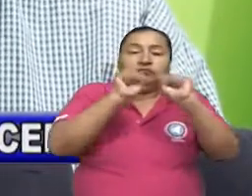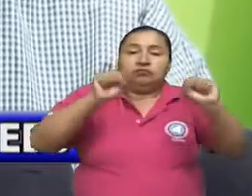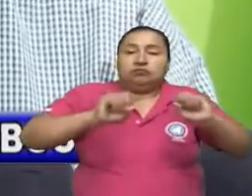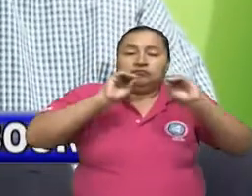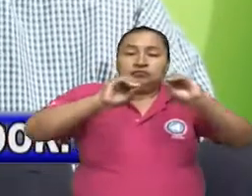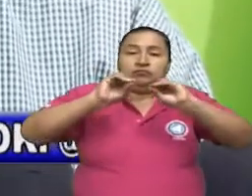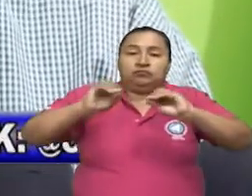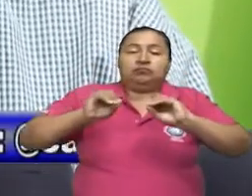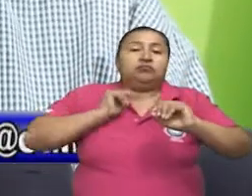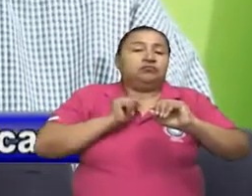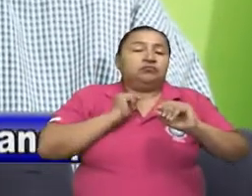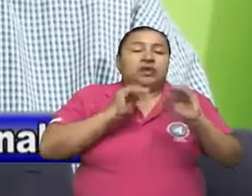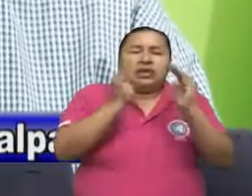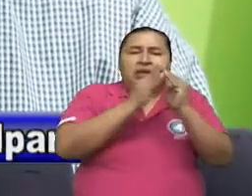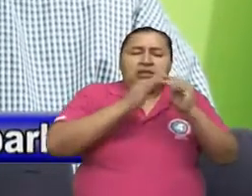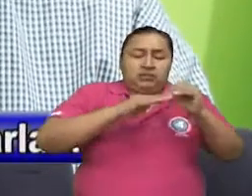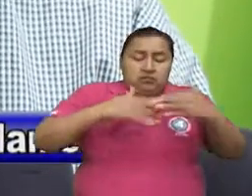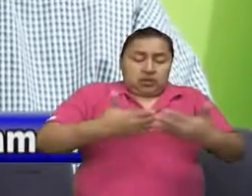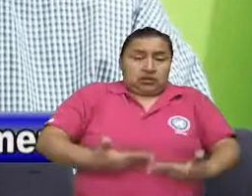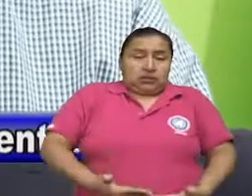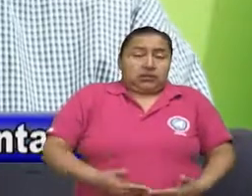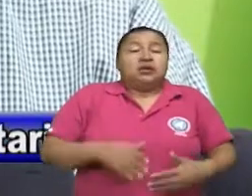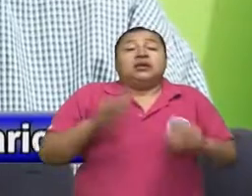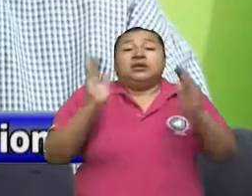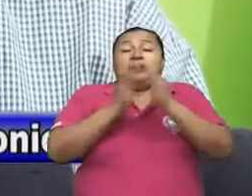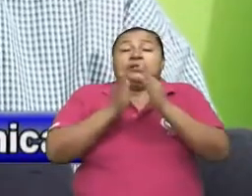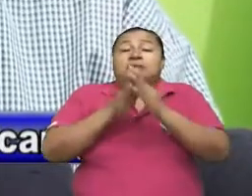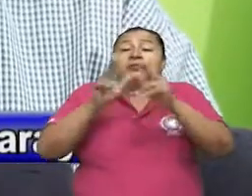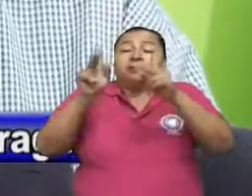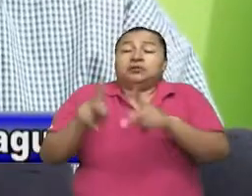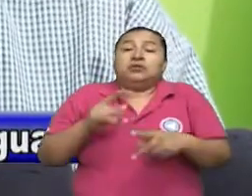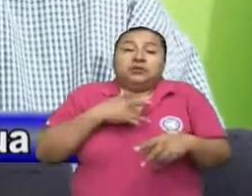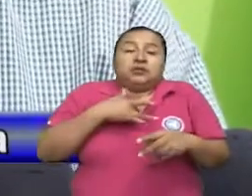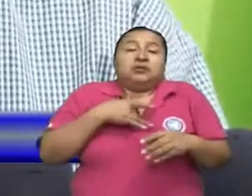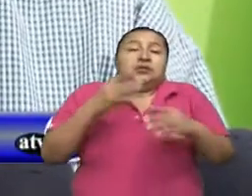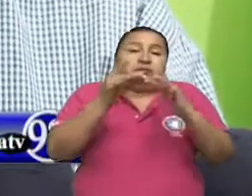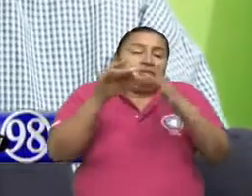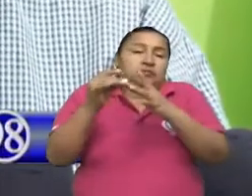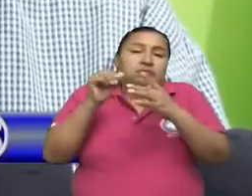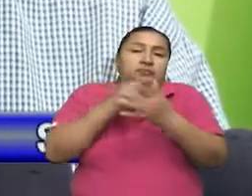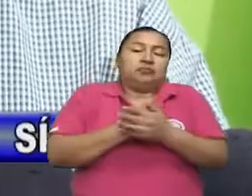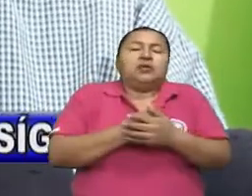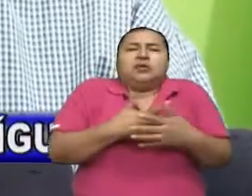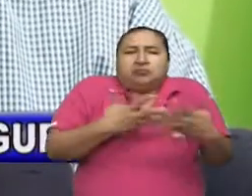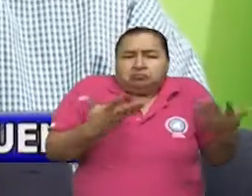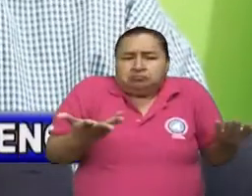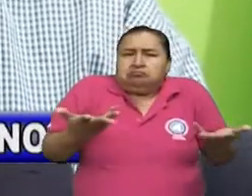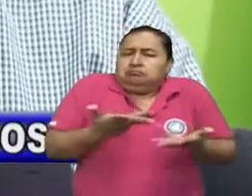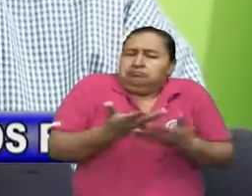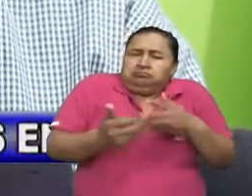en casas maternas y en casas para personas con necesidades especiales. fueron brindadas